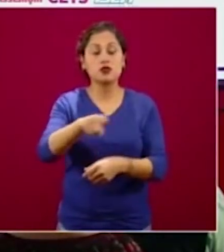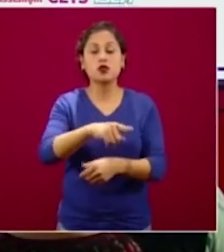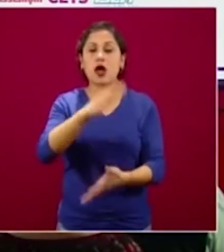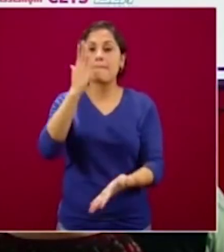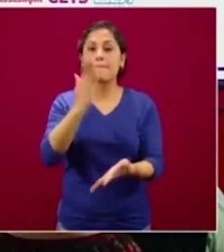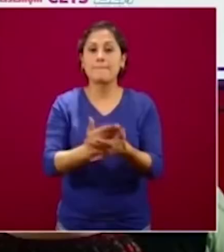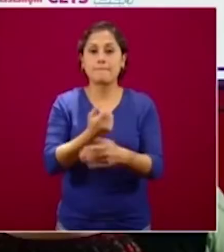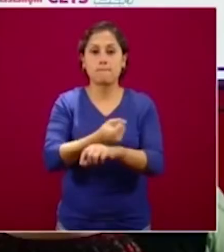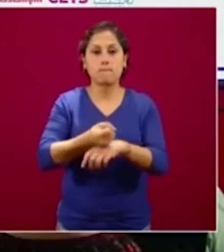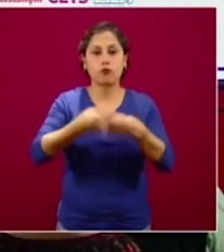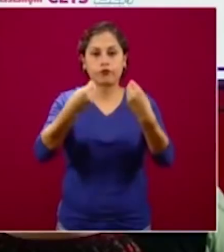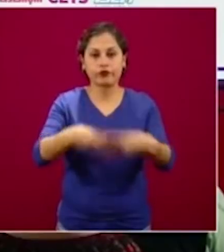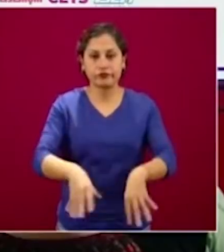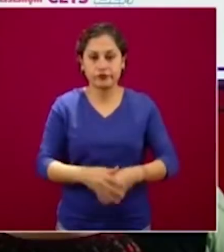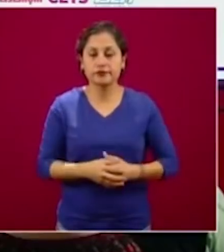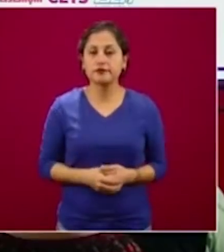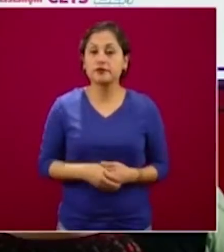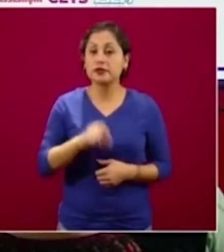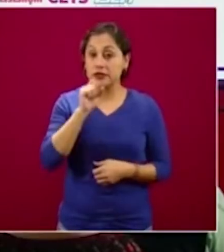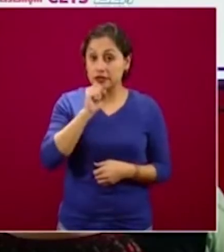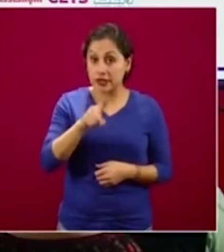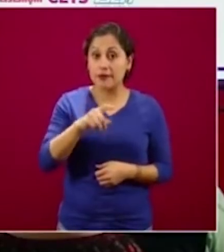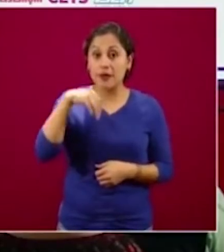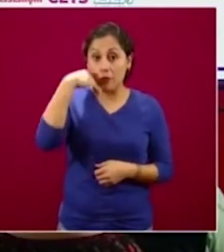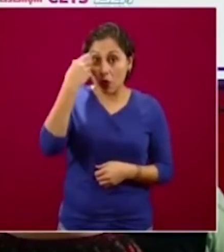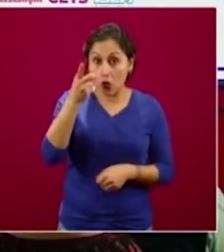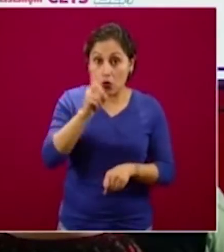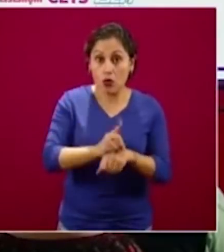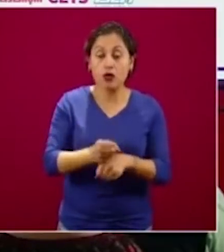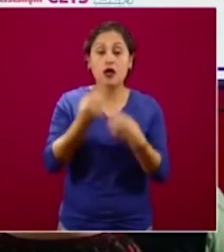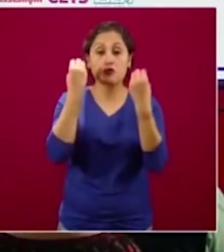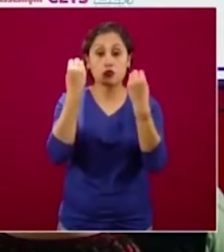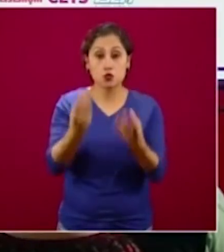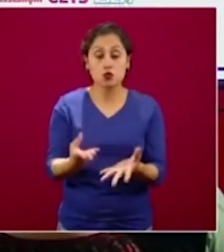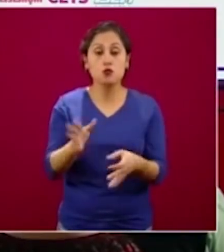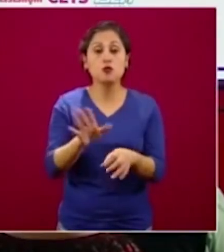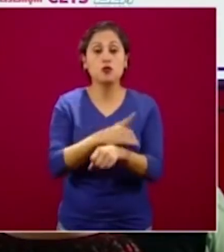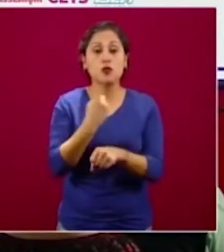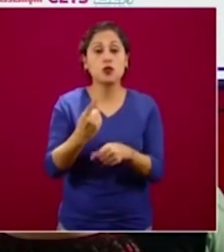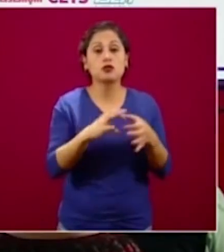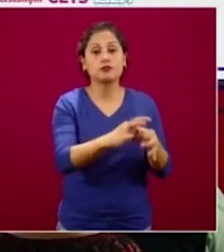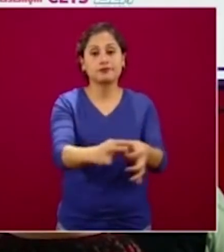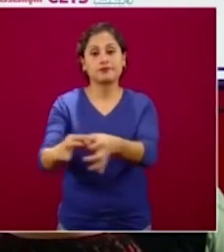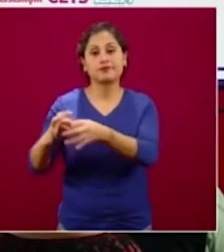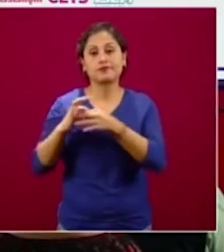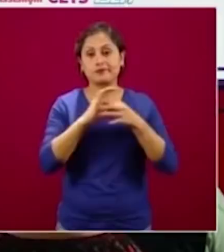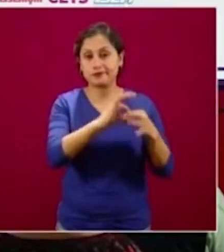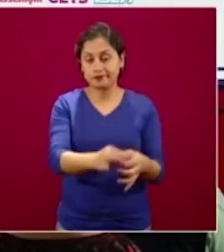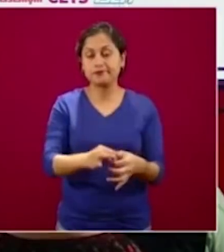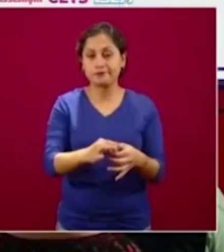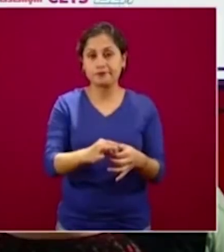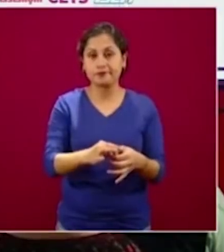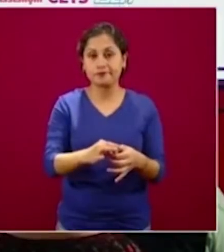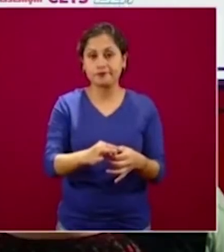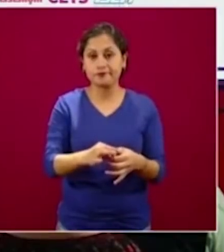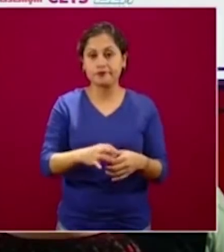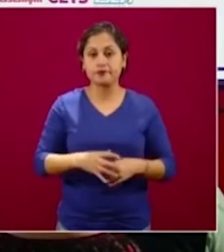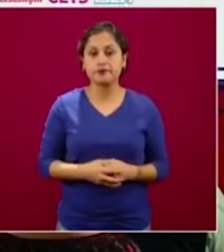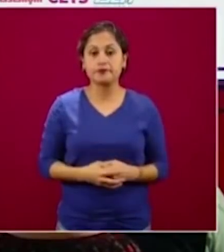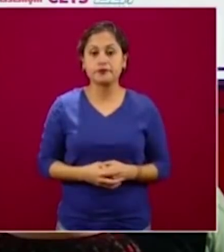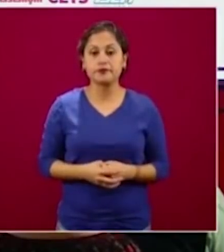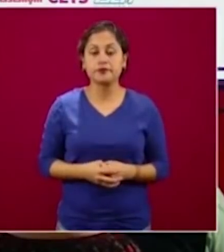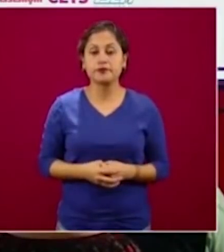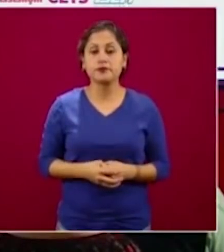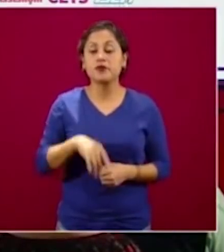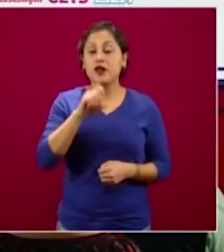de donar de manera voluntaria y altruista genera un lazo de unión, genera un lazo de compromiso. Y se ha